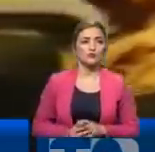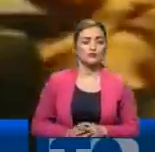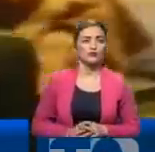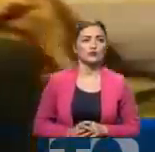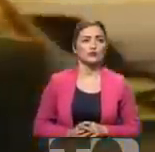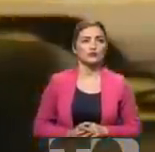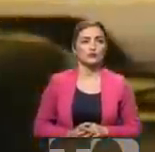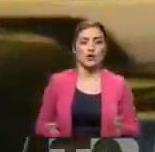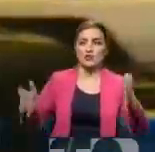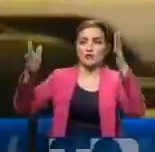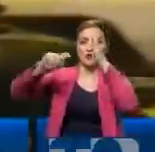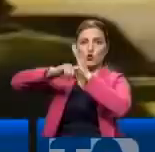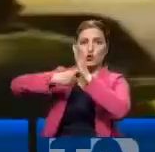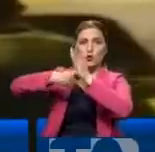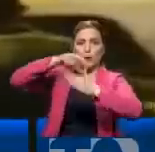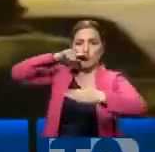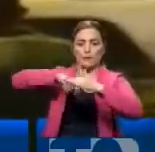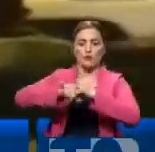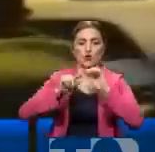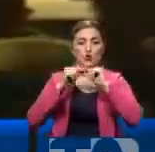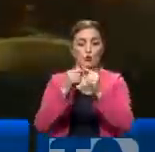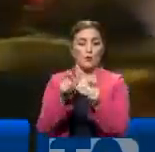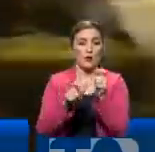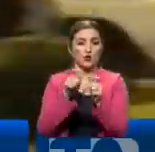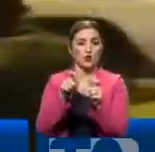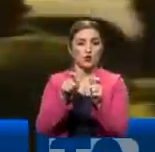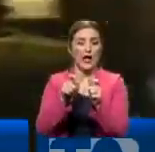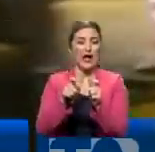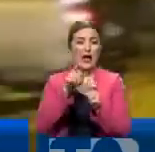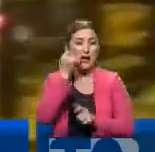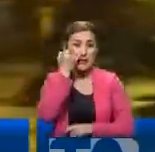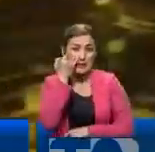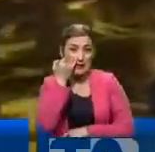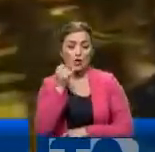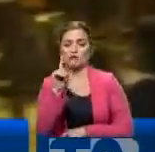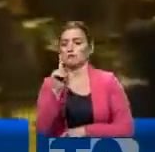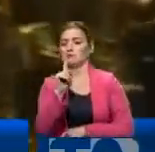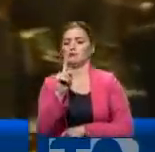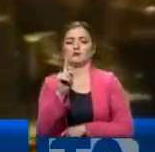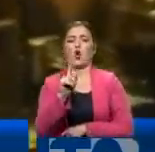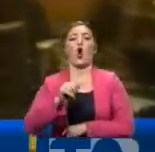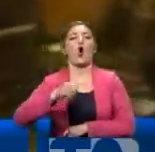La Contraloría fue invadida por unos cuantos infiltrados extranjeros